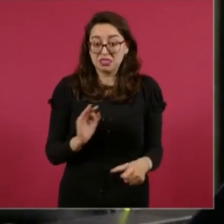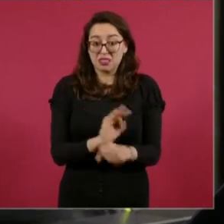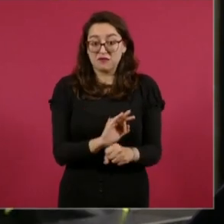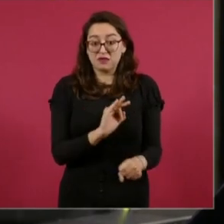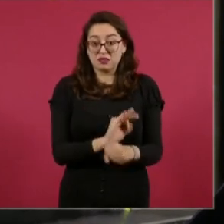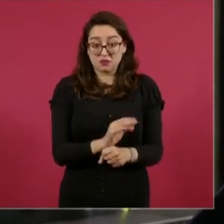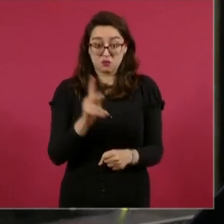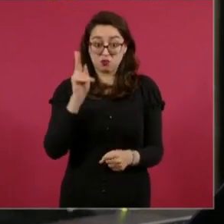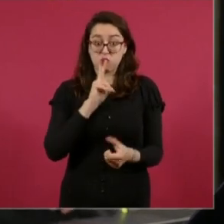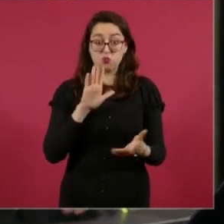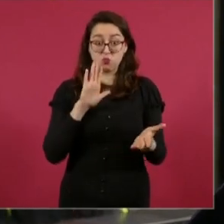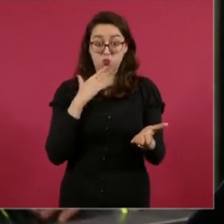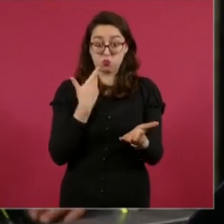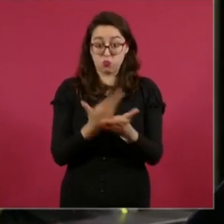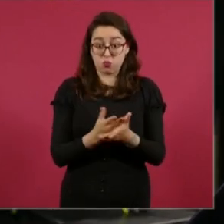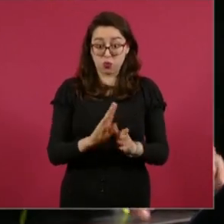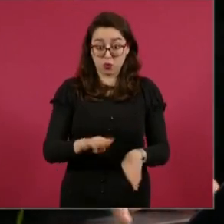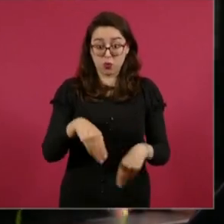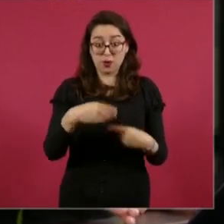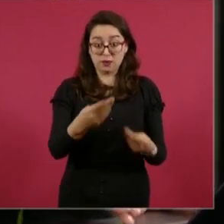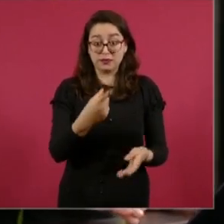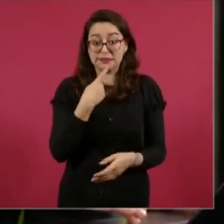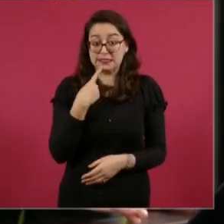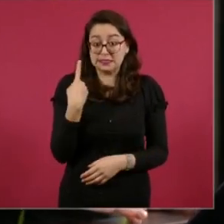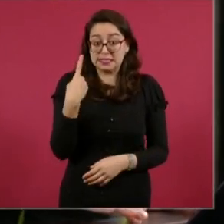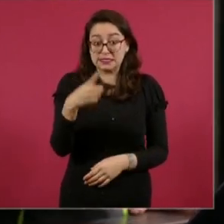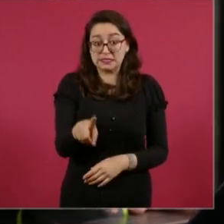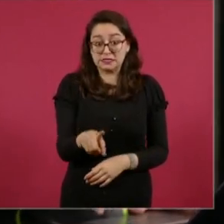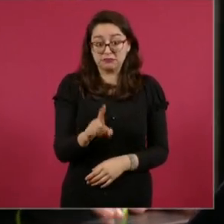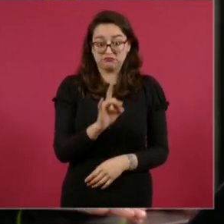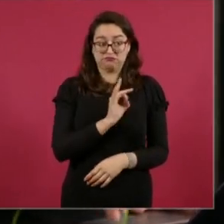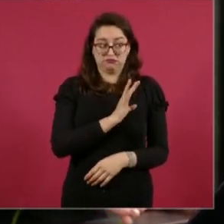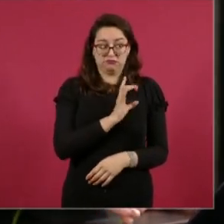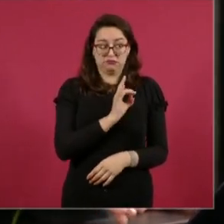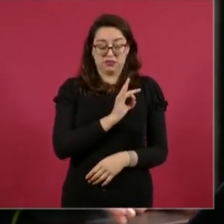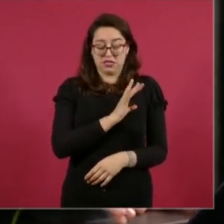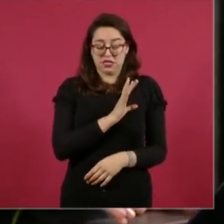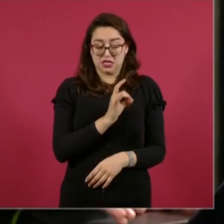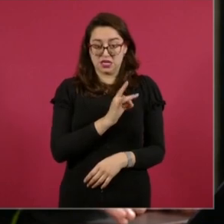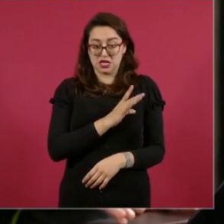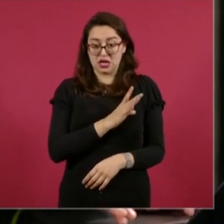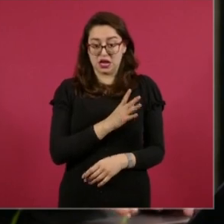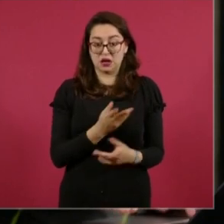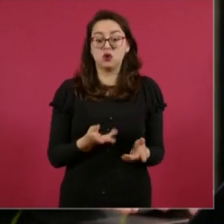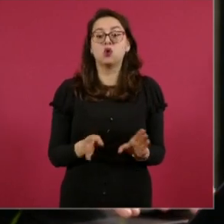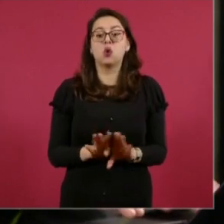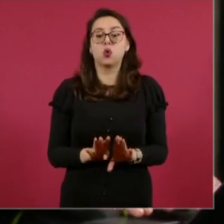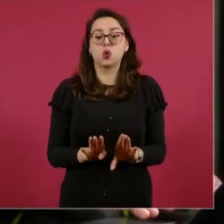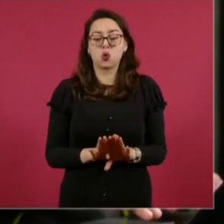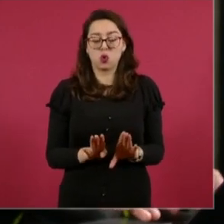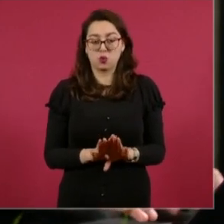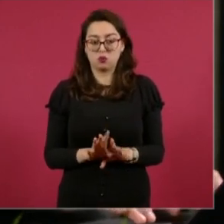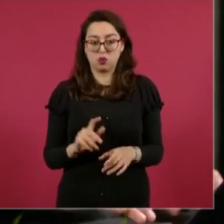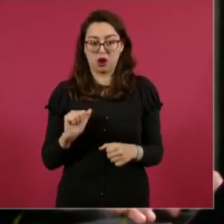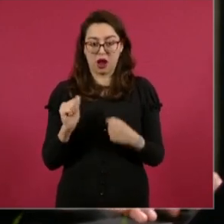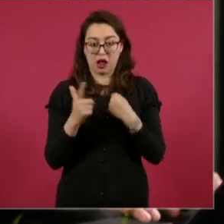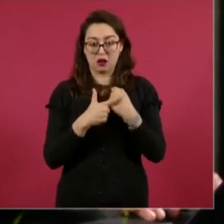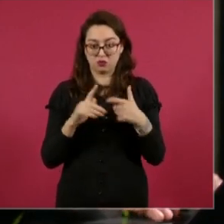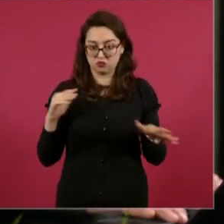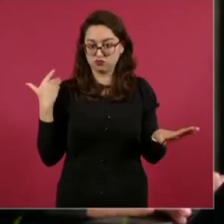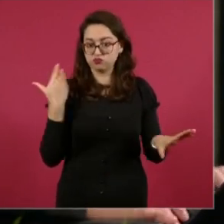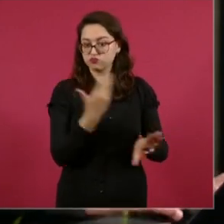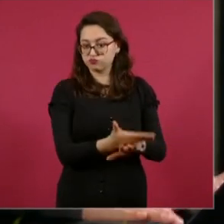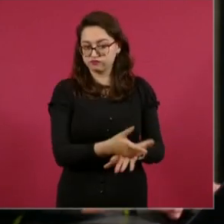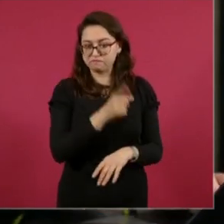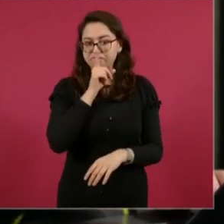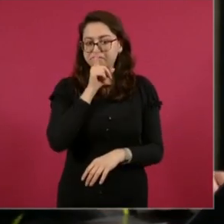hacer llegar las pruebas, pueden denunciar sin tener miedo de tener represalias en contra de